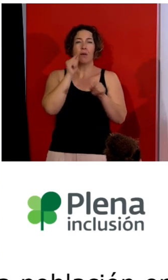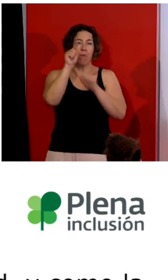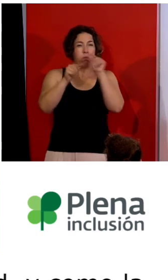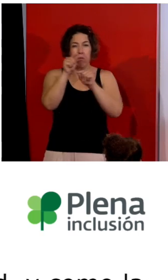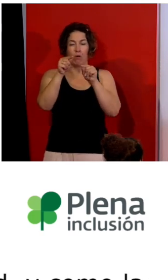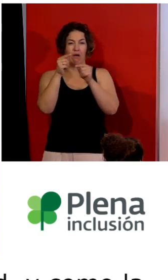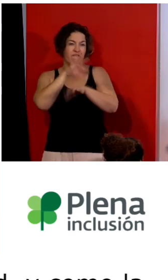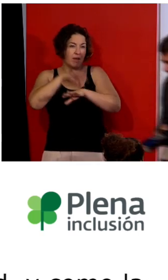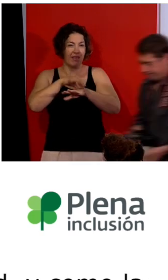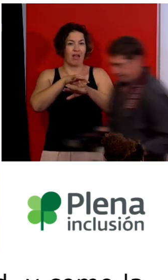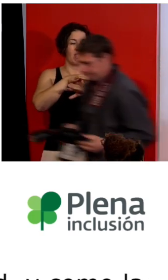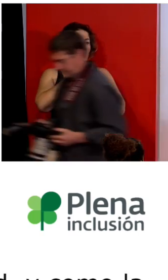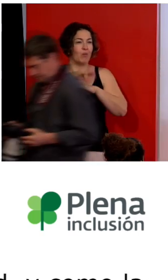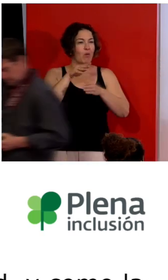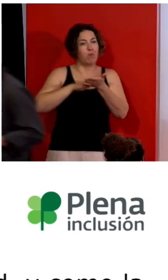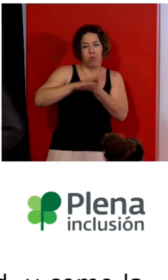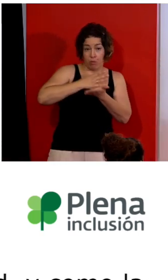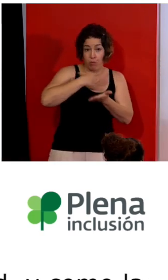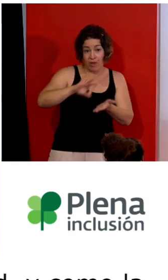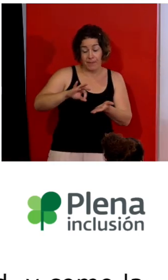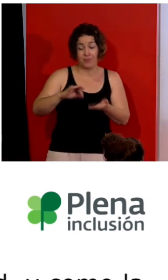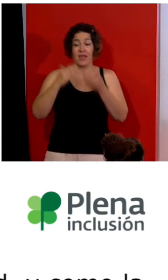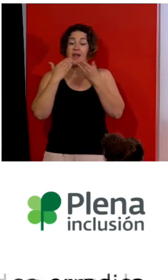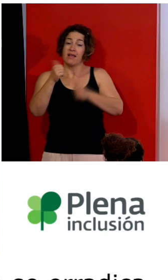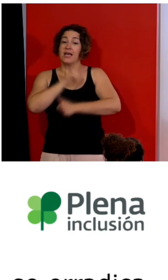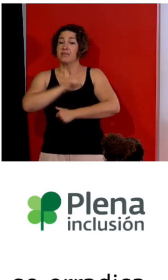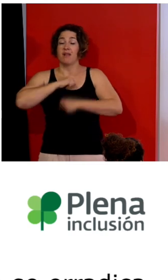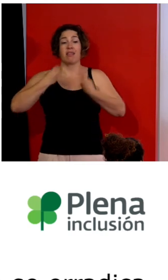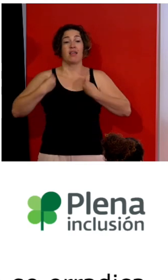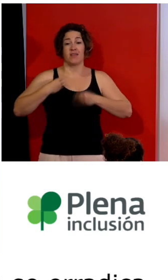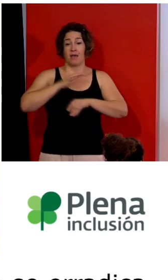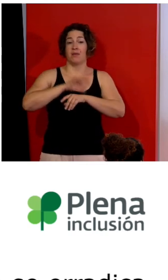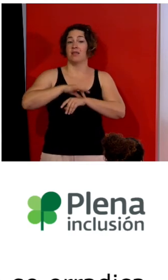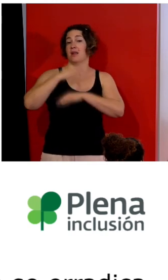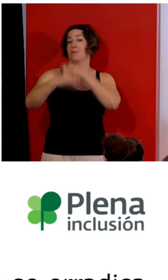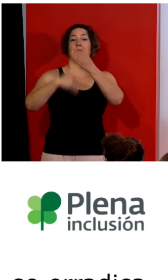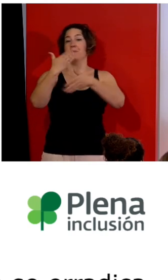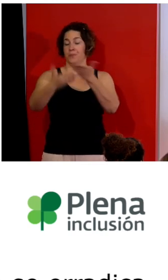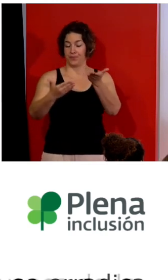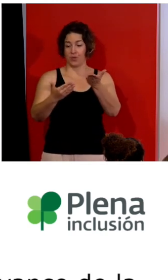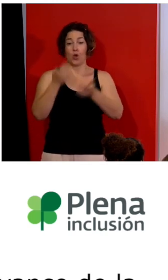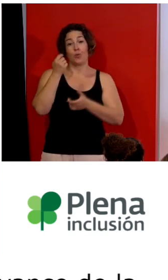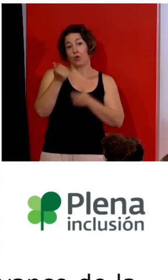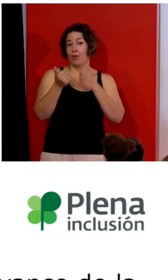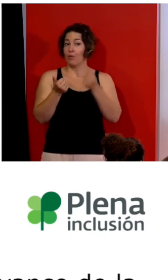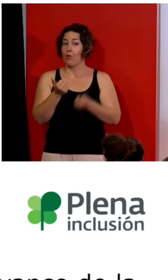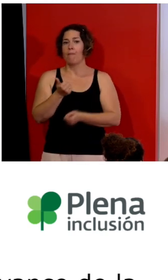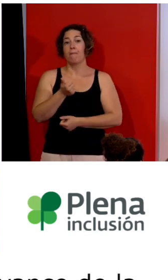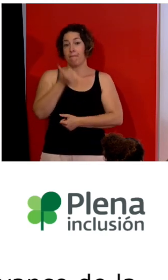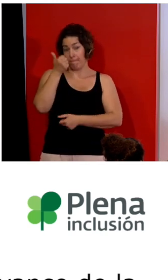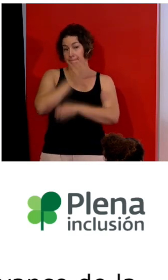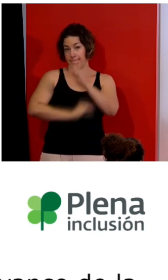erradica. Gracias a la esperanza de vida y al avance de la medicina, cada vez somos más personas con